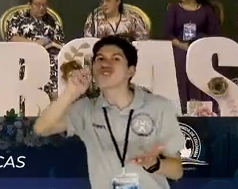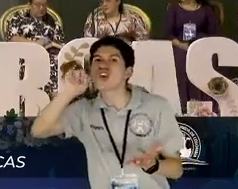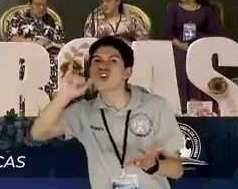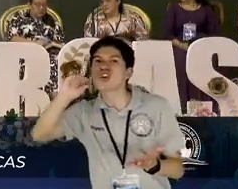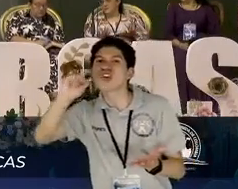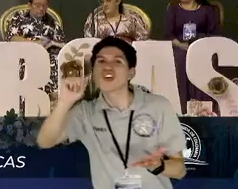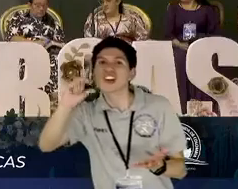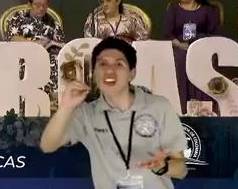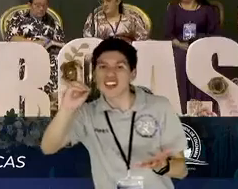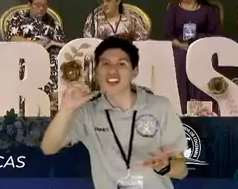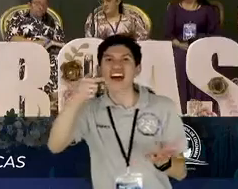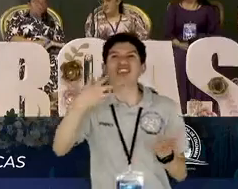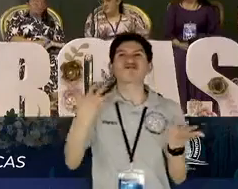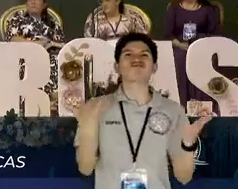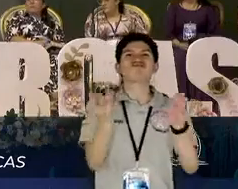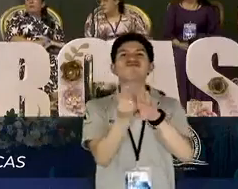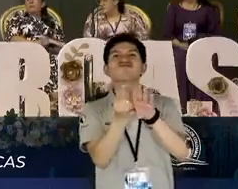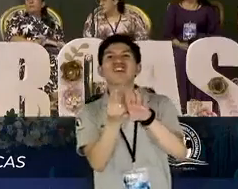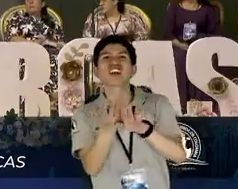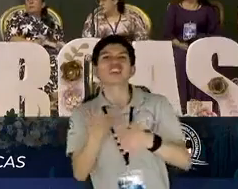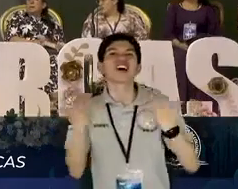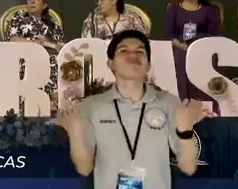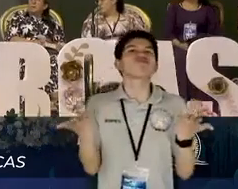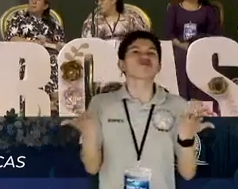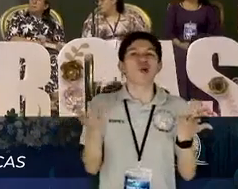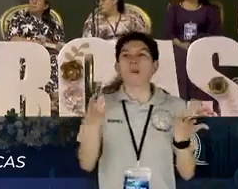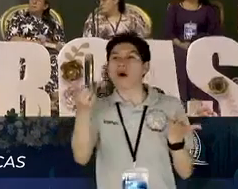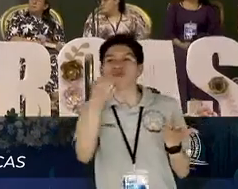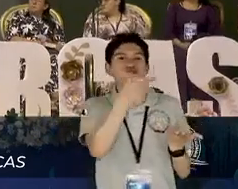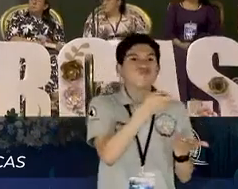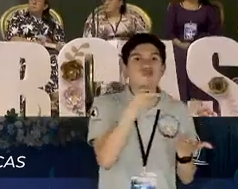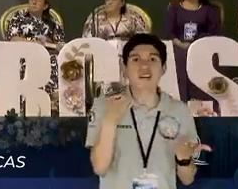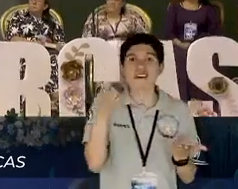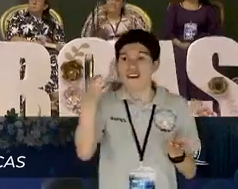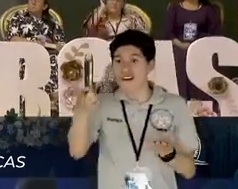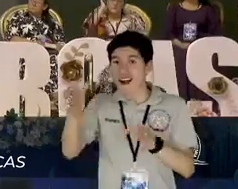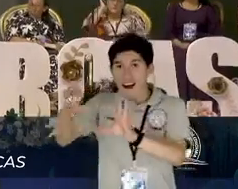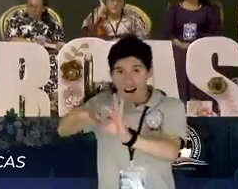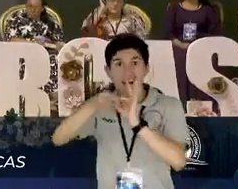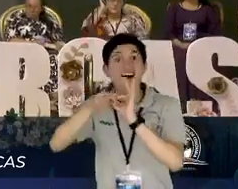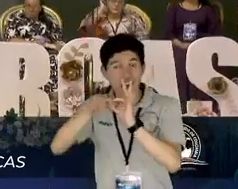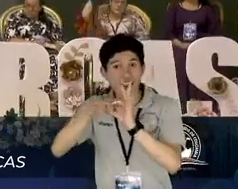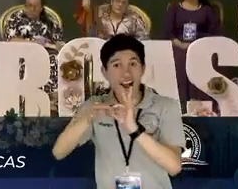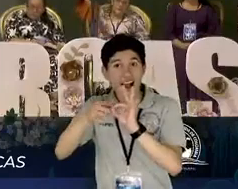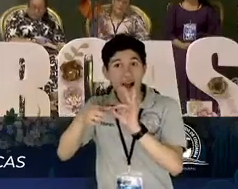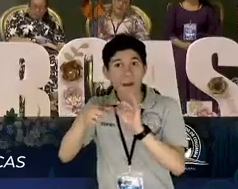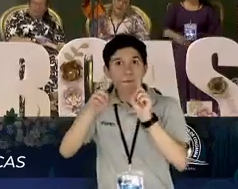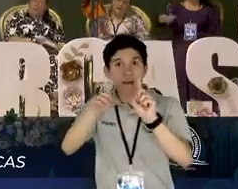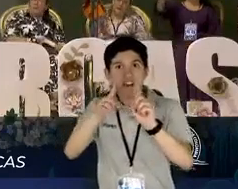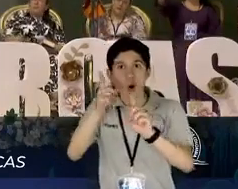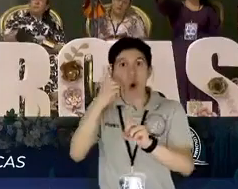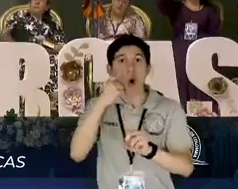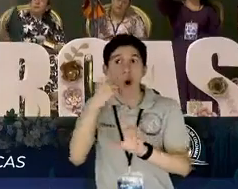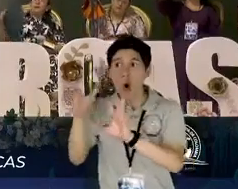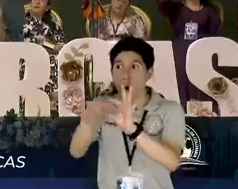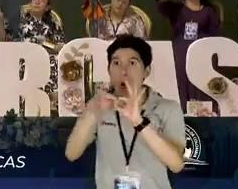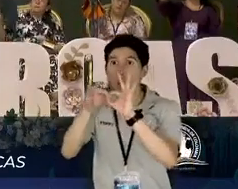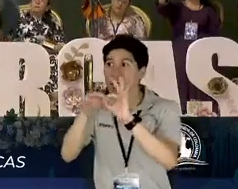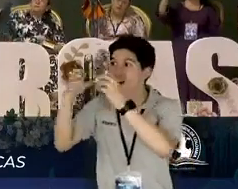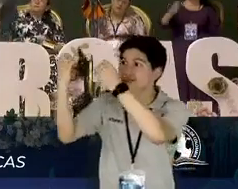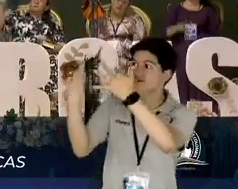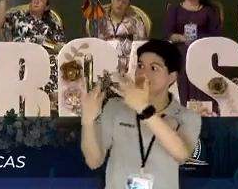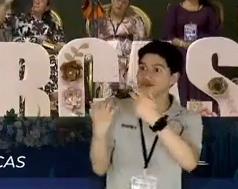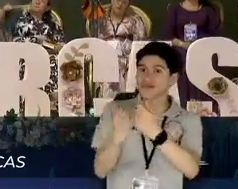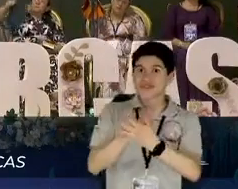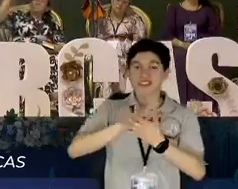permanecer en unidad, pero la unidad que da el poder del Espíritu Santo, porque aunque